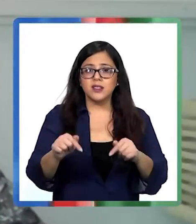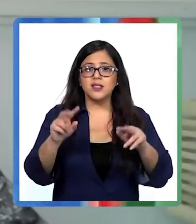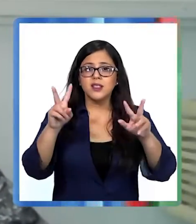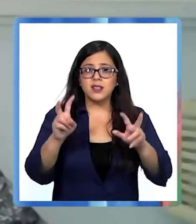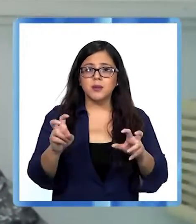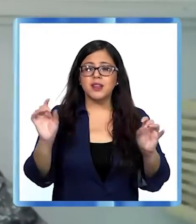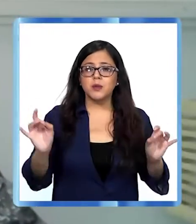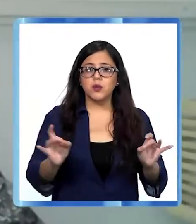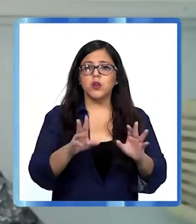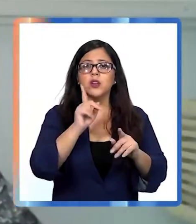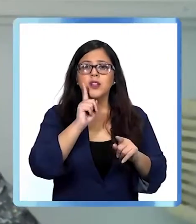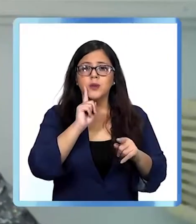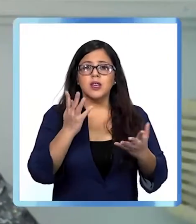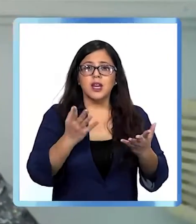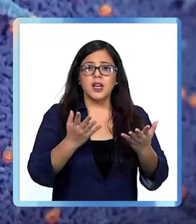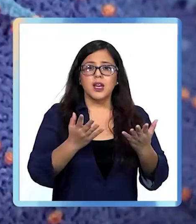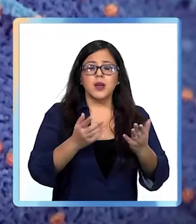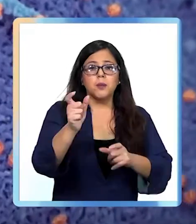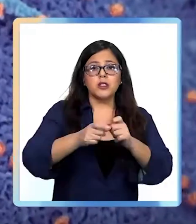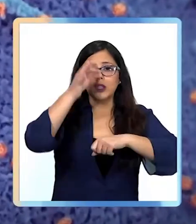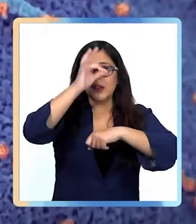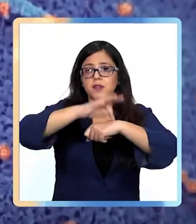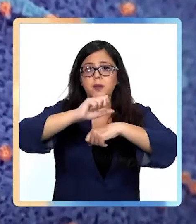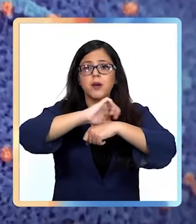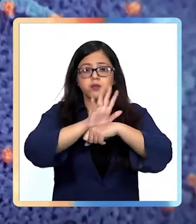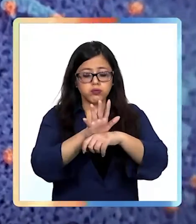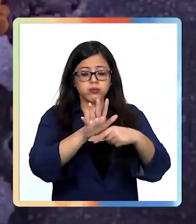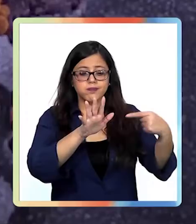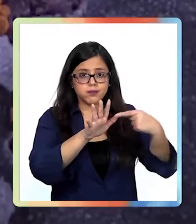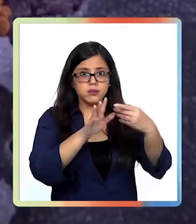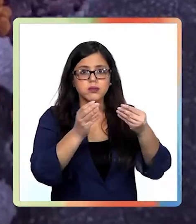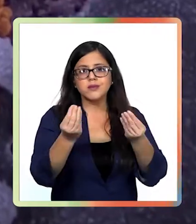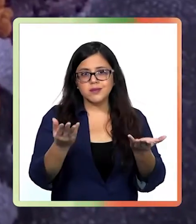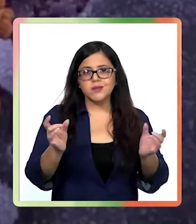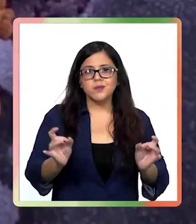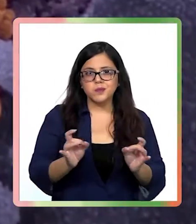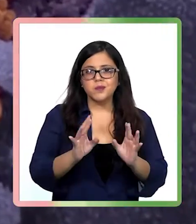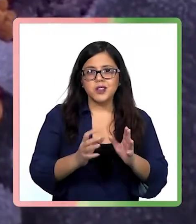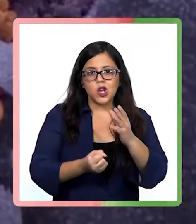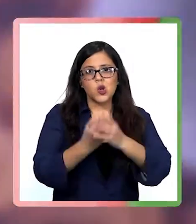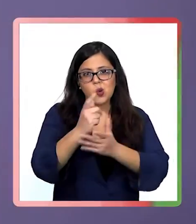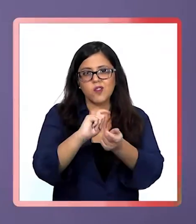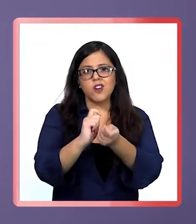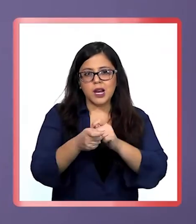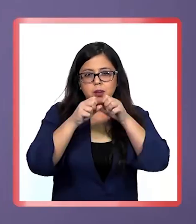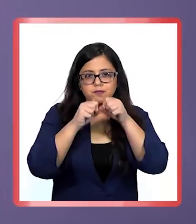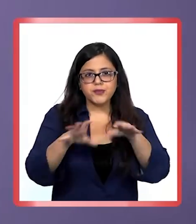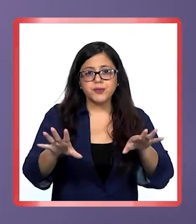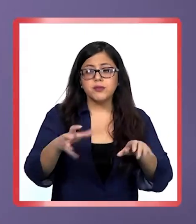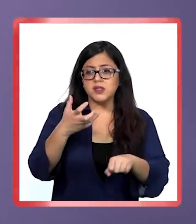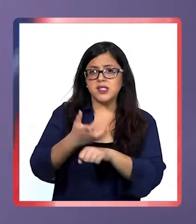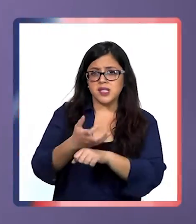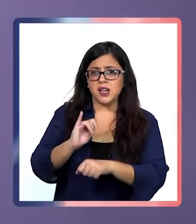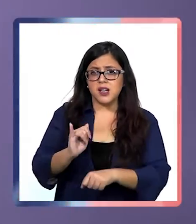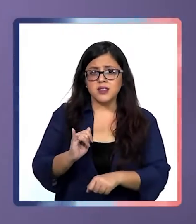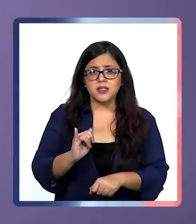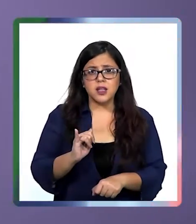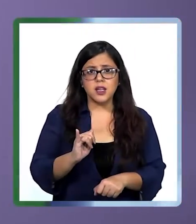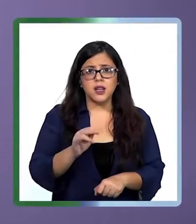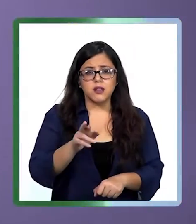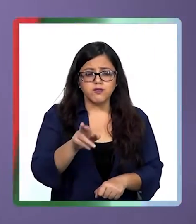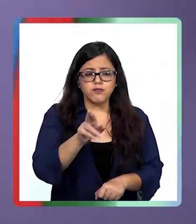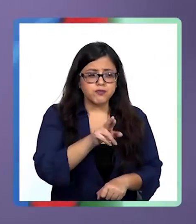un proceso natural. Por lo tanto, en la medida que tengamos miles de infectados en el mundo, existe la posibilidad, obviamente, de que surjan nuevas variantes. O sea, de